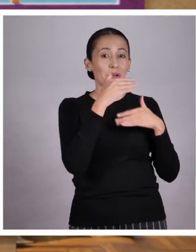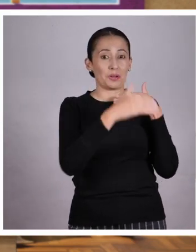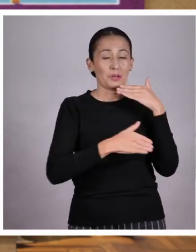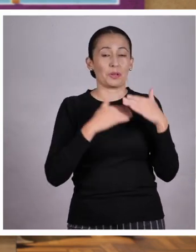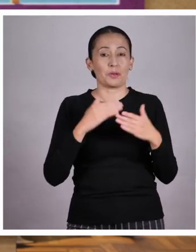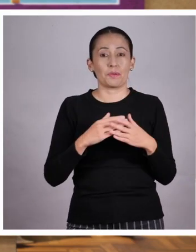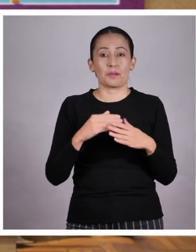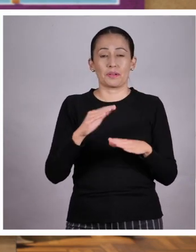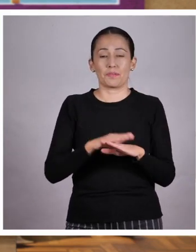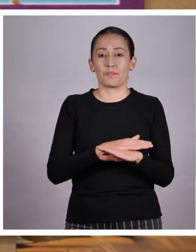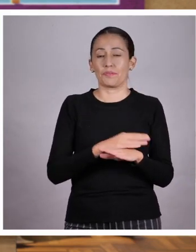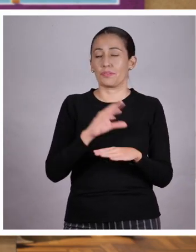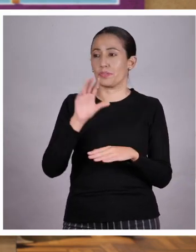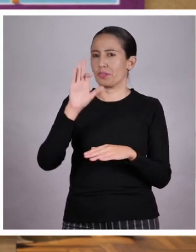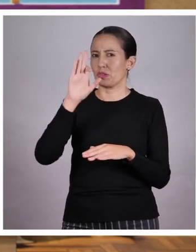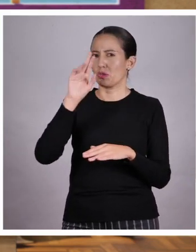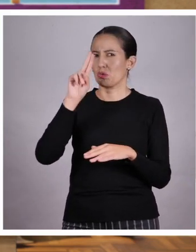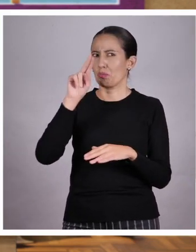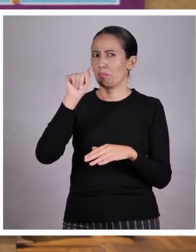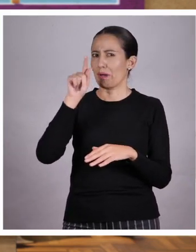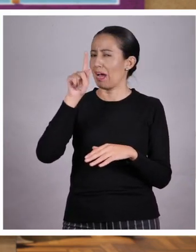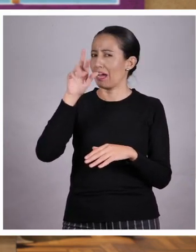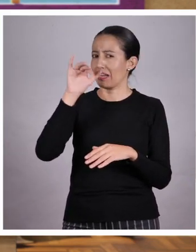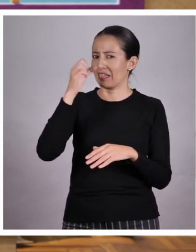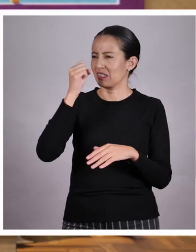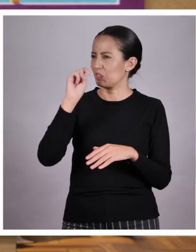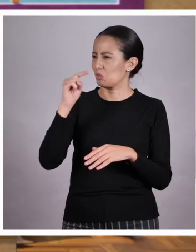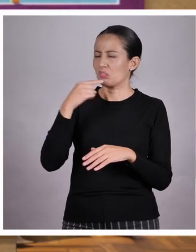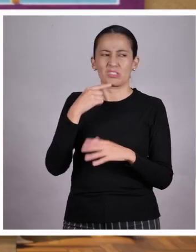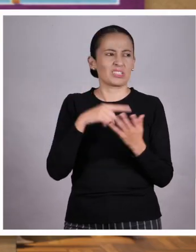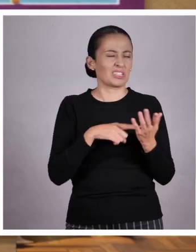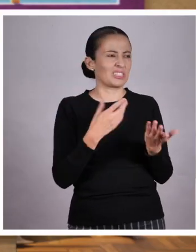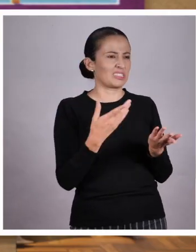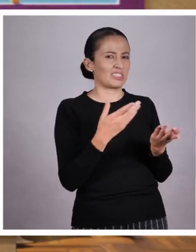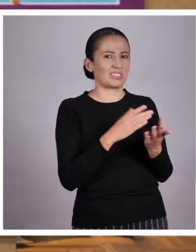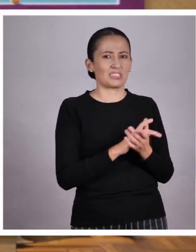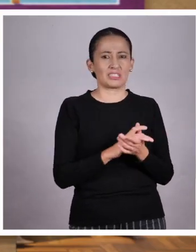Pero dile tu parishun. ¡Tu parishun, Martina! ¿Qué es eso, tío? Le